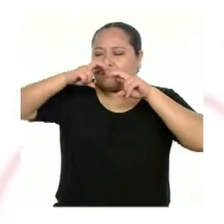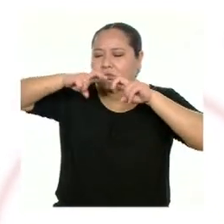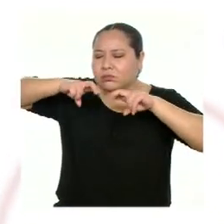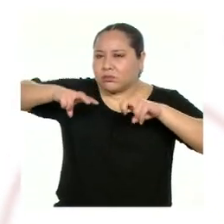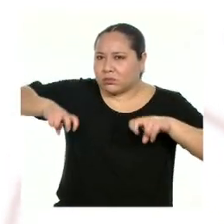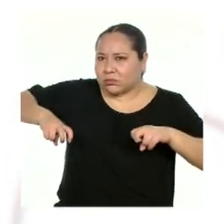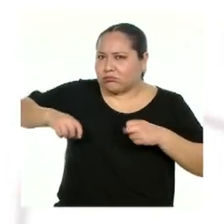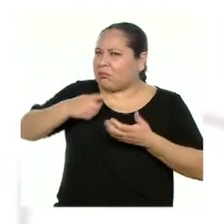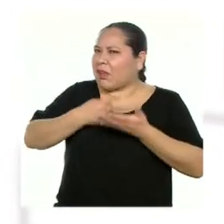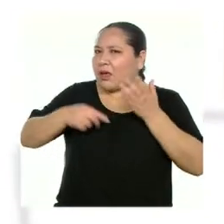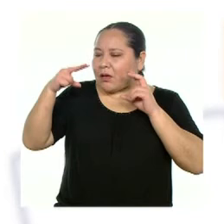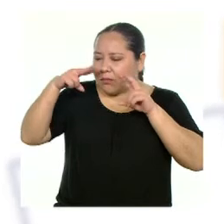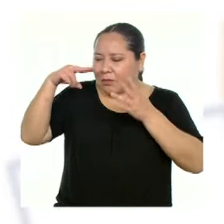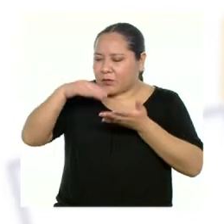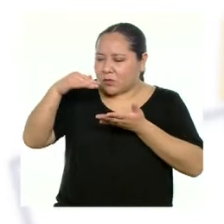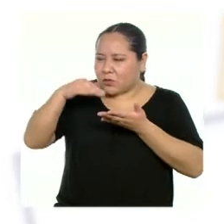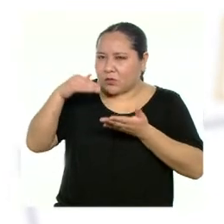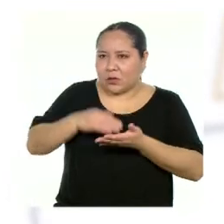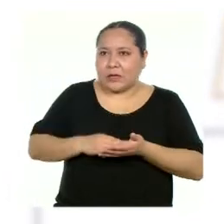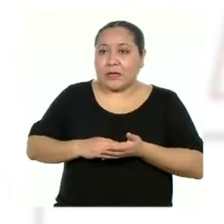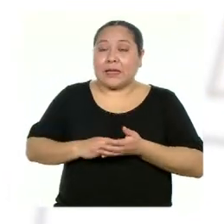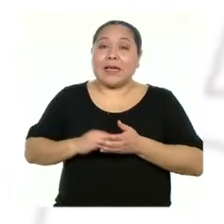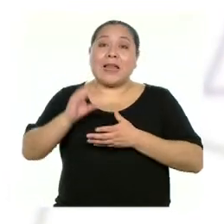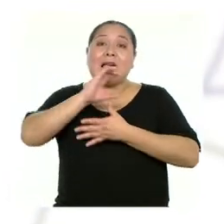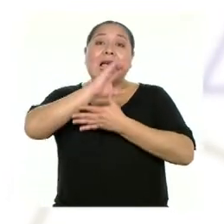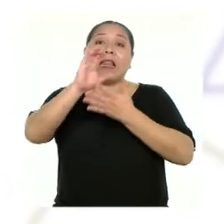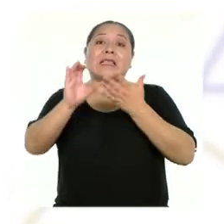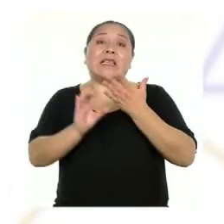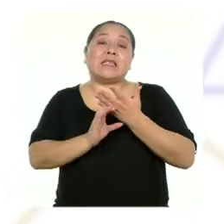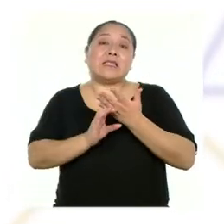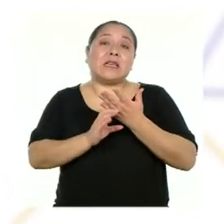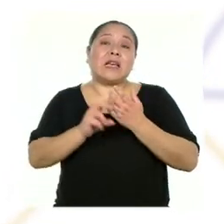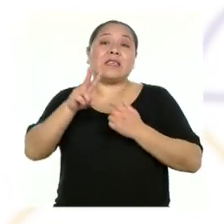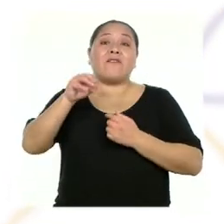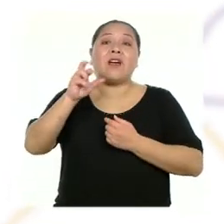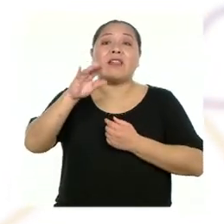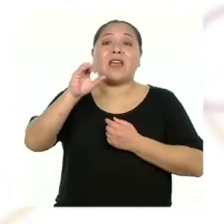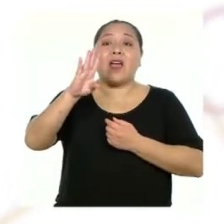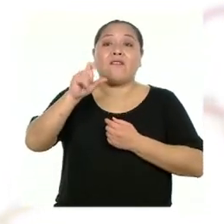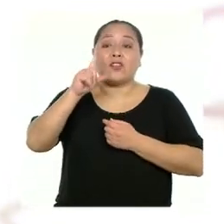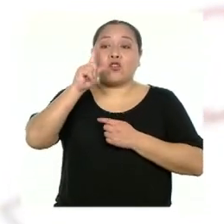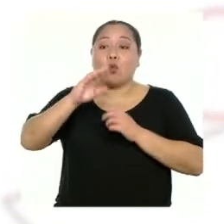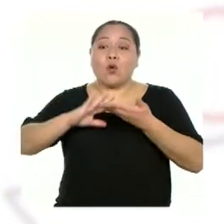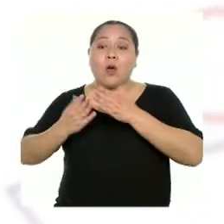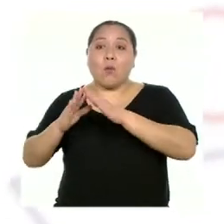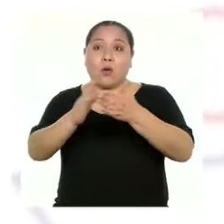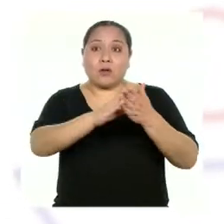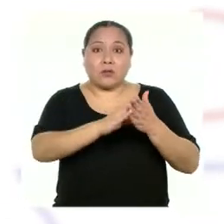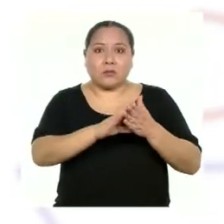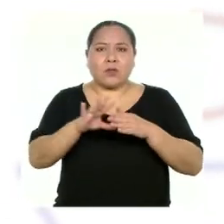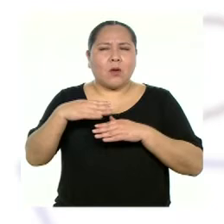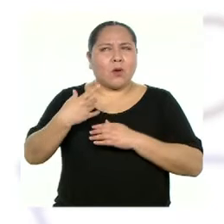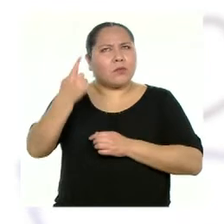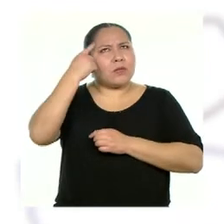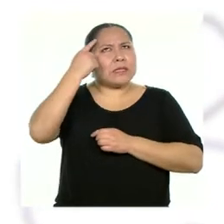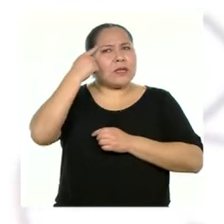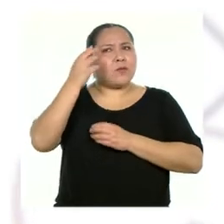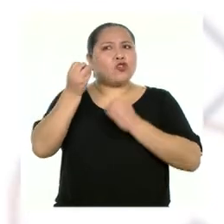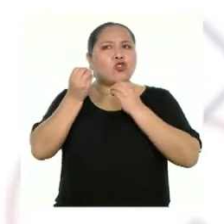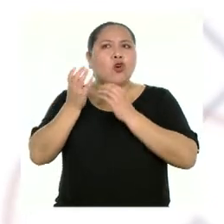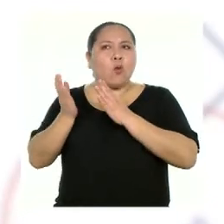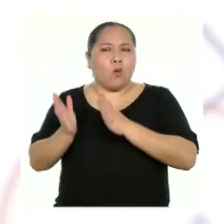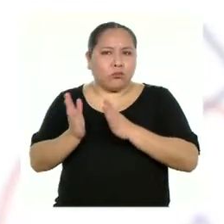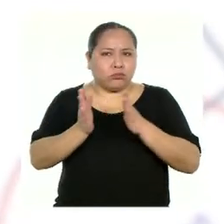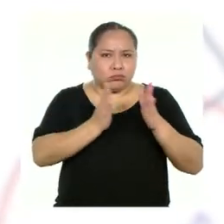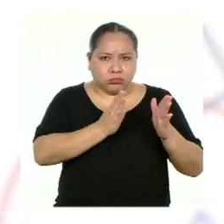estudiar y las características o variables de una población. Luego, nos preocupamos en cómo hacerlo y